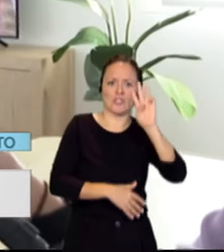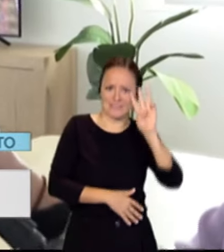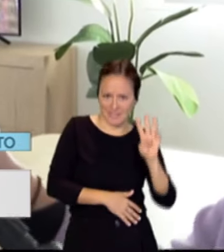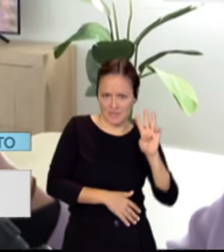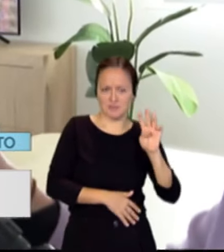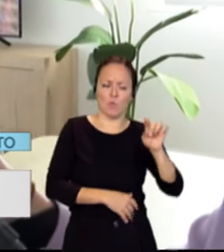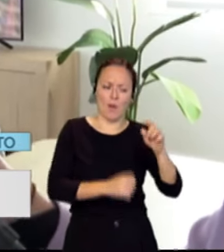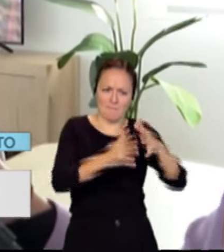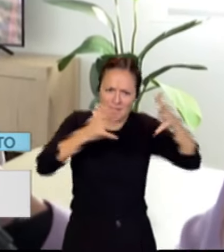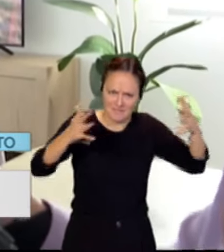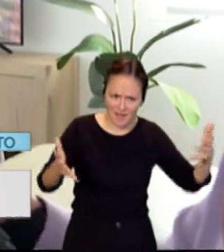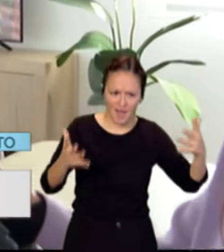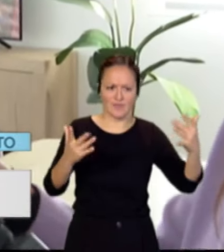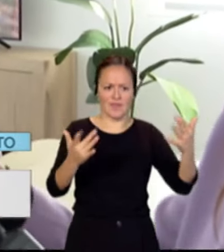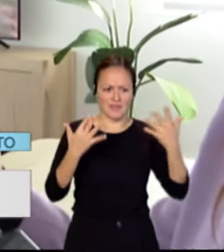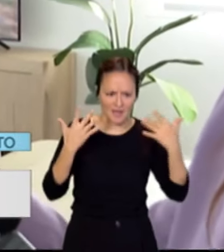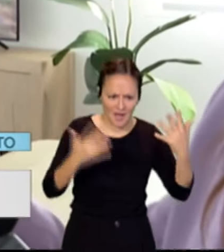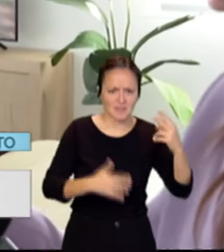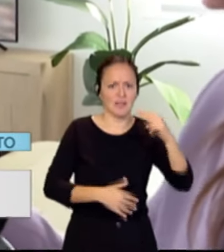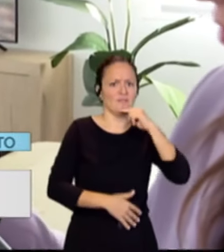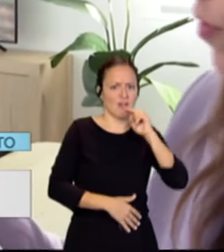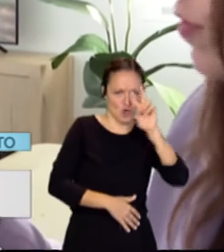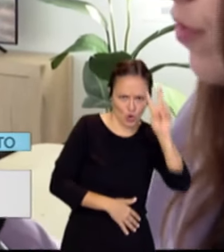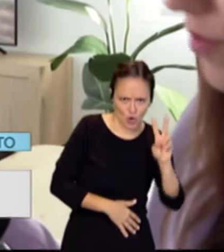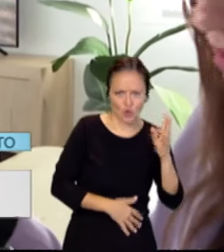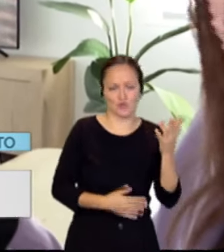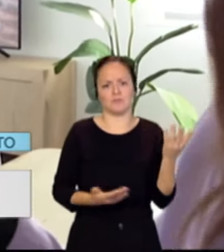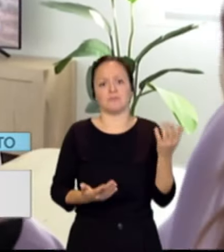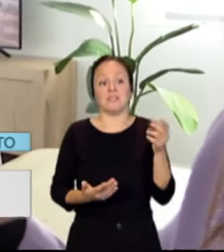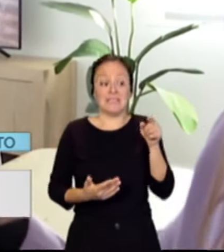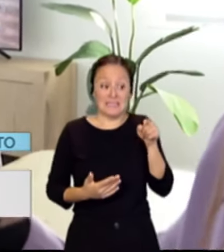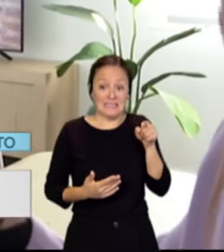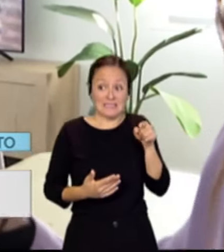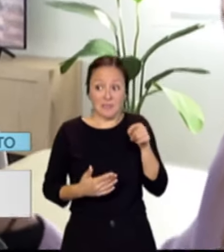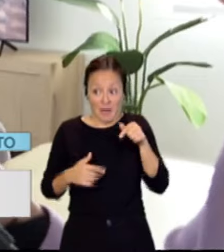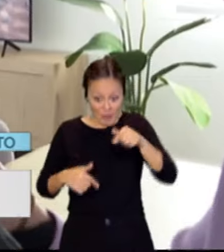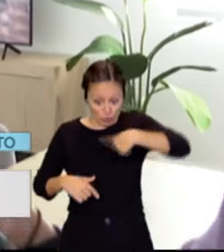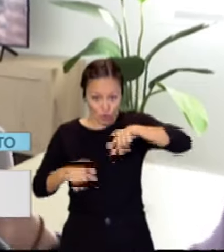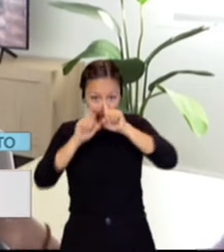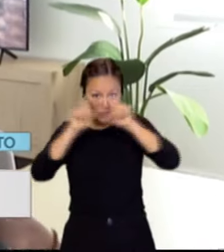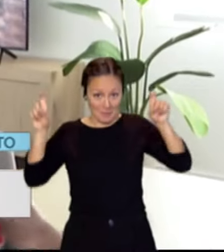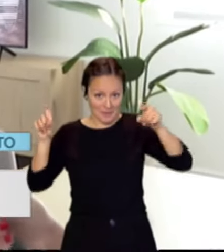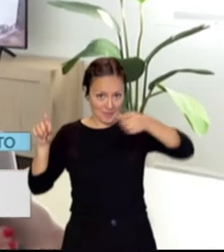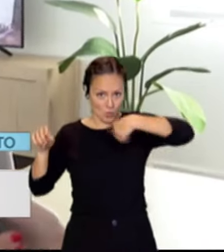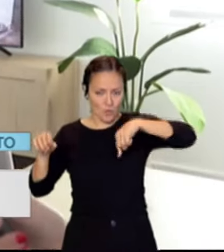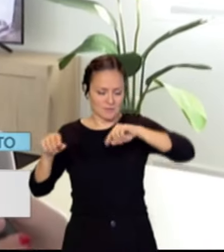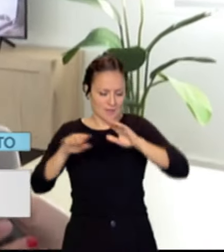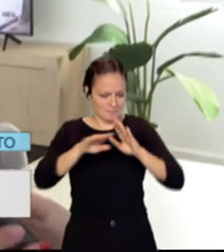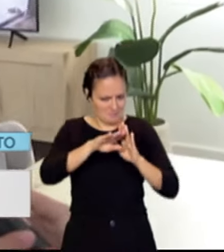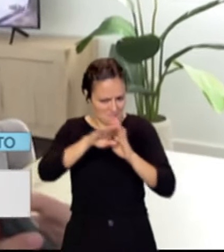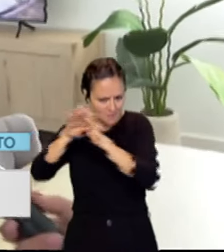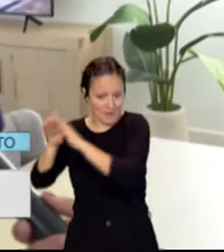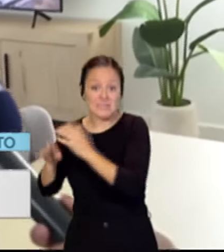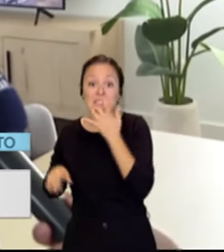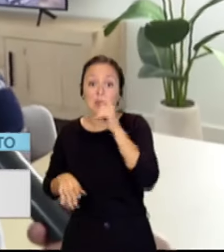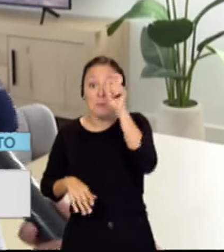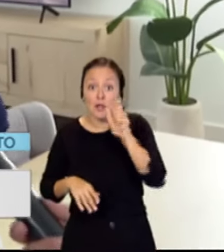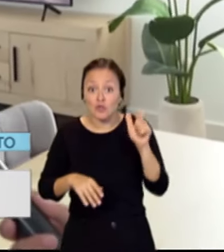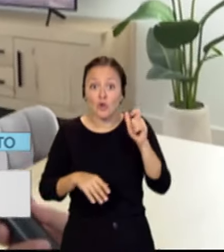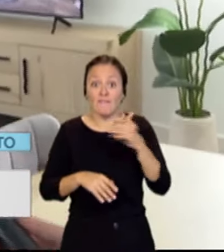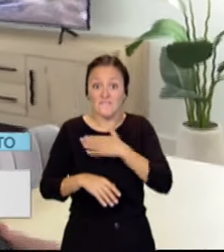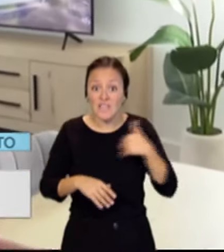etcétera Pero aparte de eso también tidd modular ejecuta para los clientes que así lo quieran su